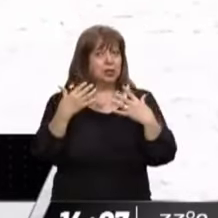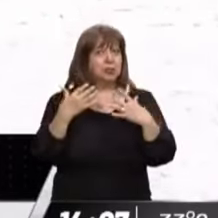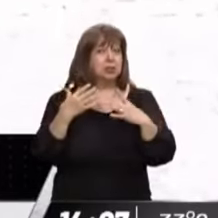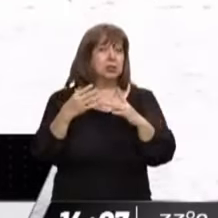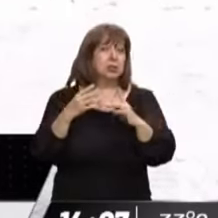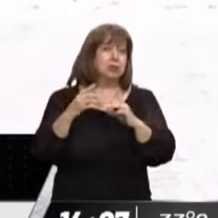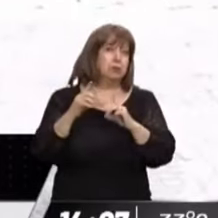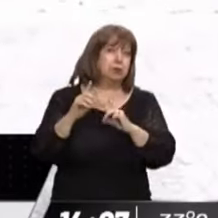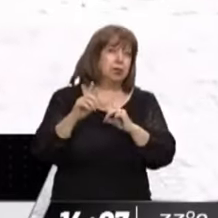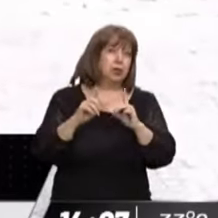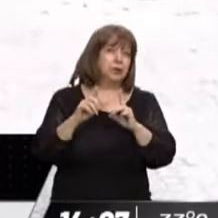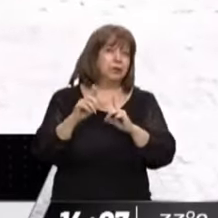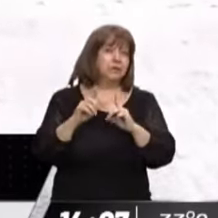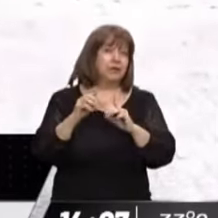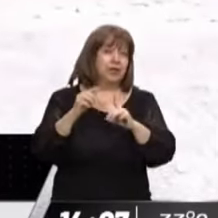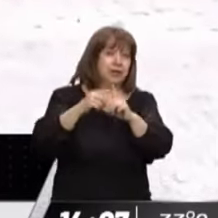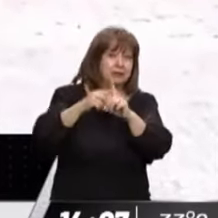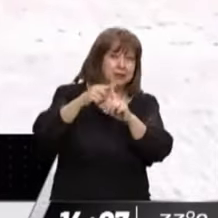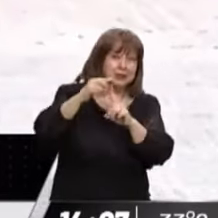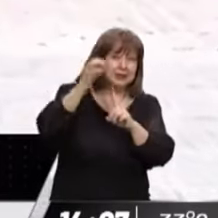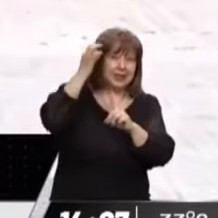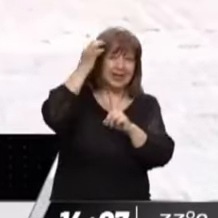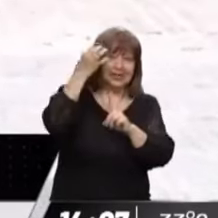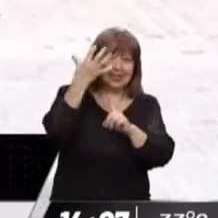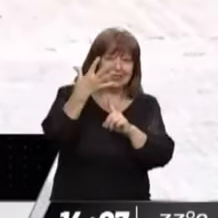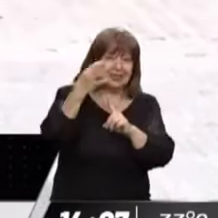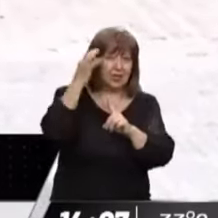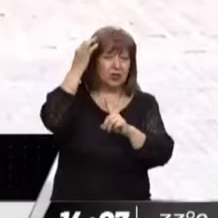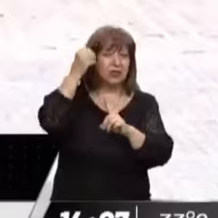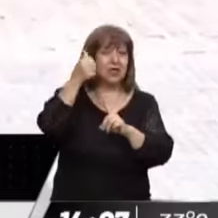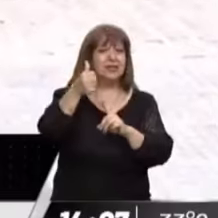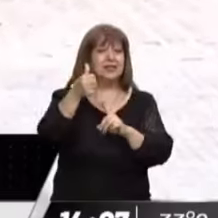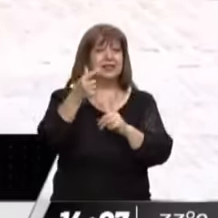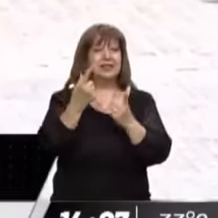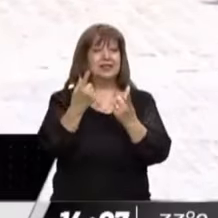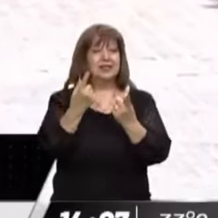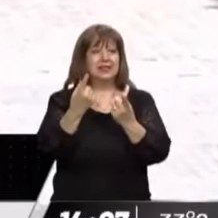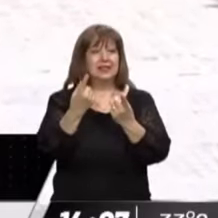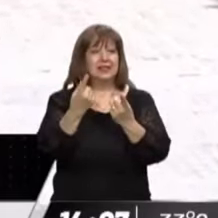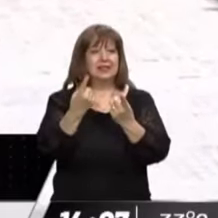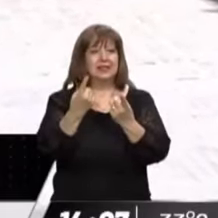pasan los 35, 36, ya Y sí, más vale.